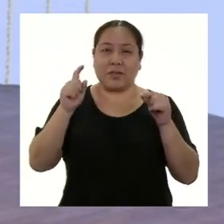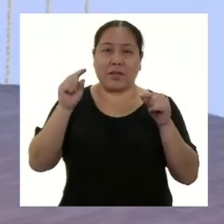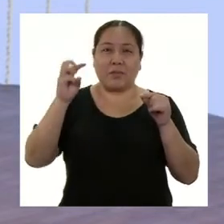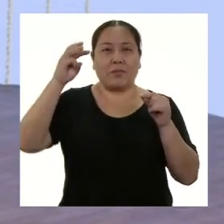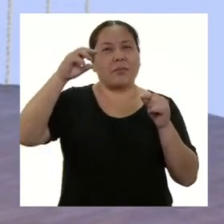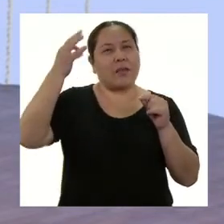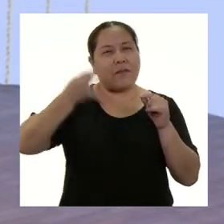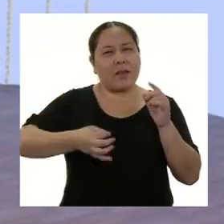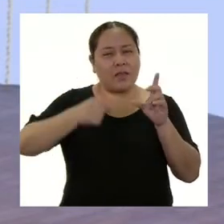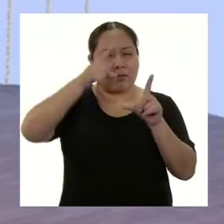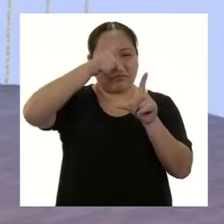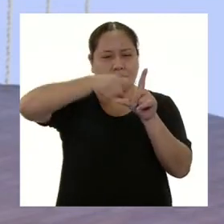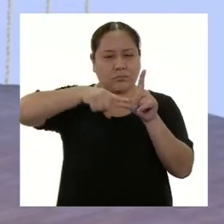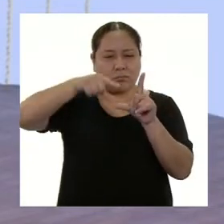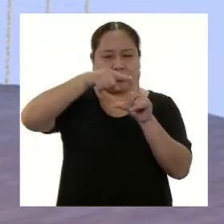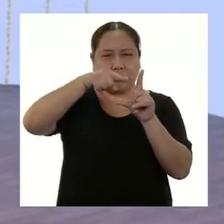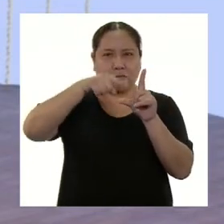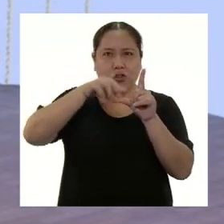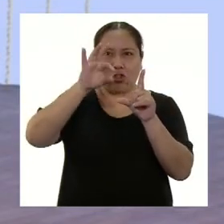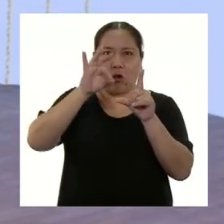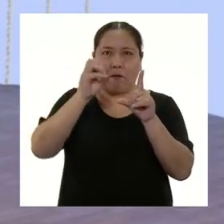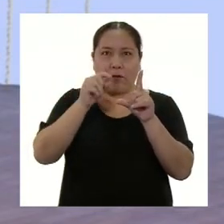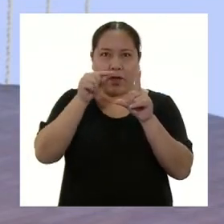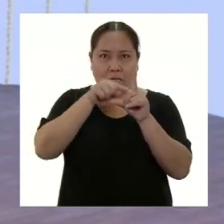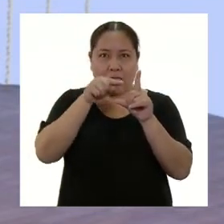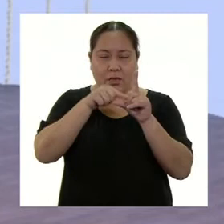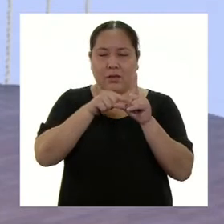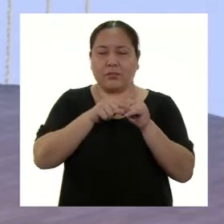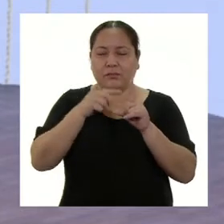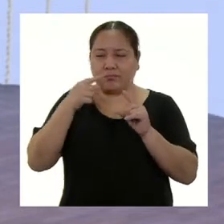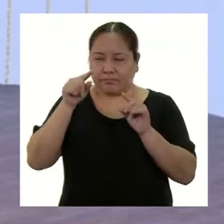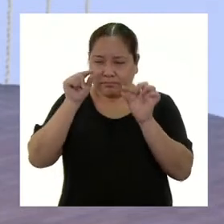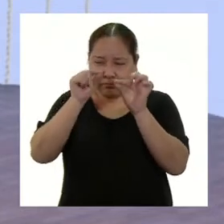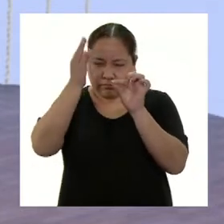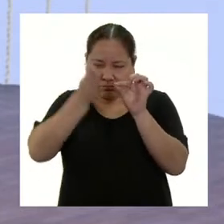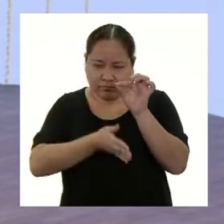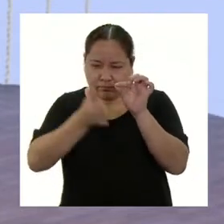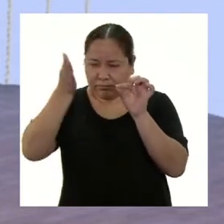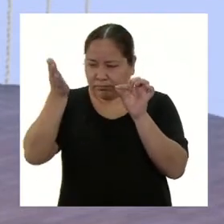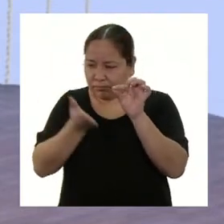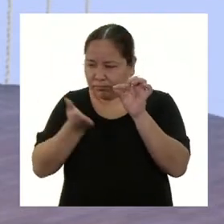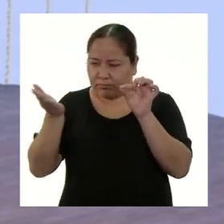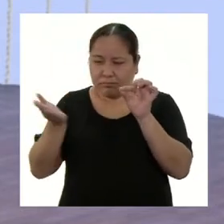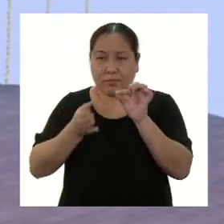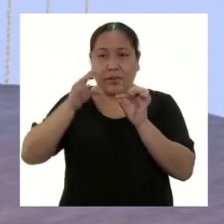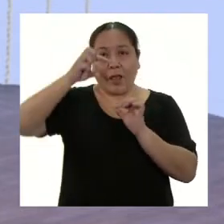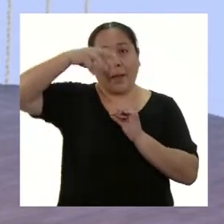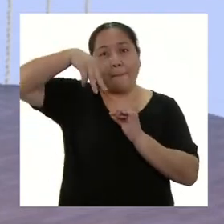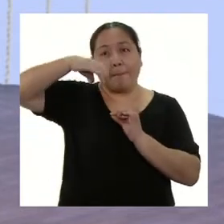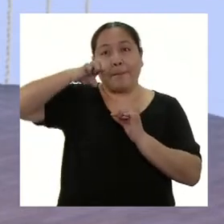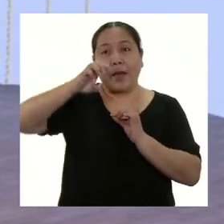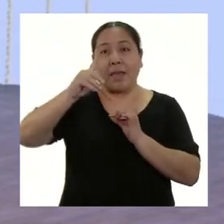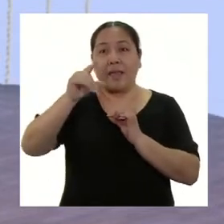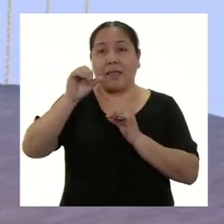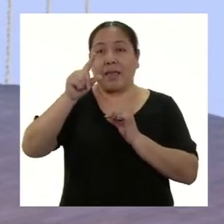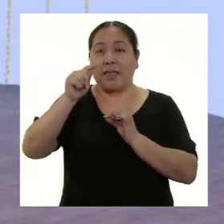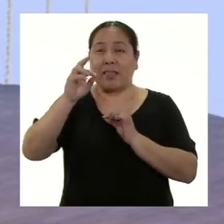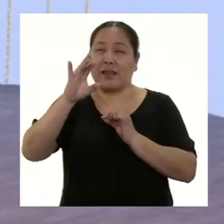de 90 grados. Y si había identificado bien el punto que cruza las mediatrices de cada uno de los lados del triángulo que se